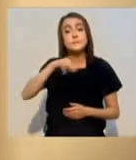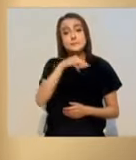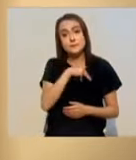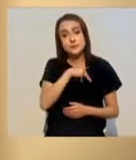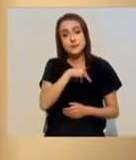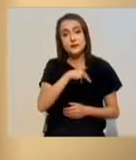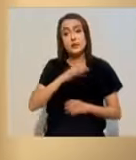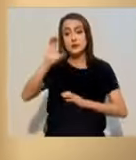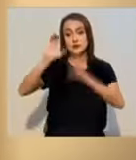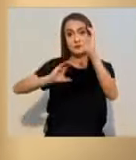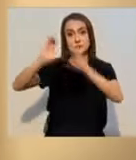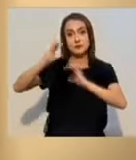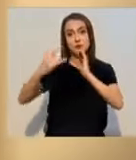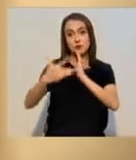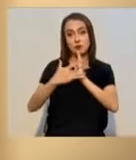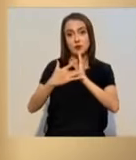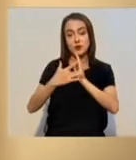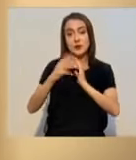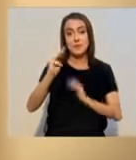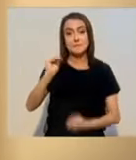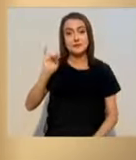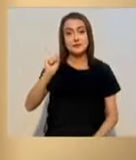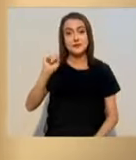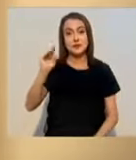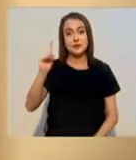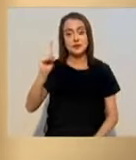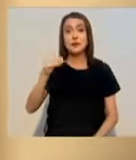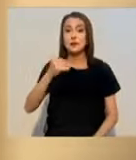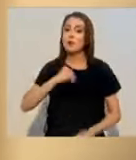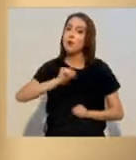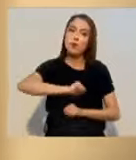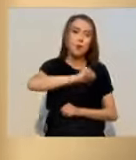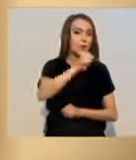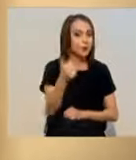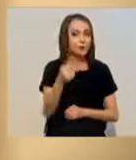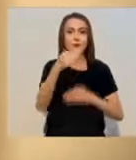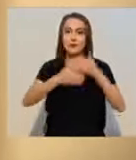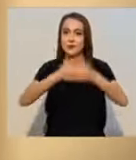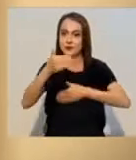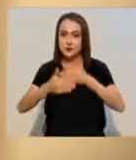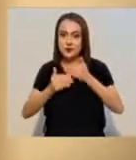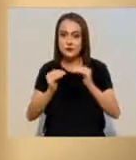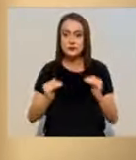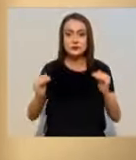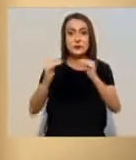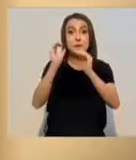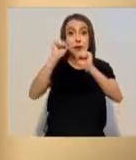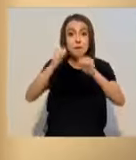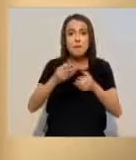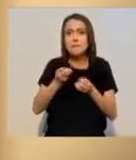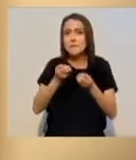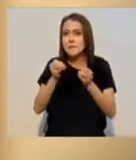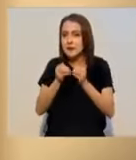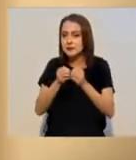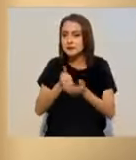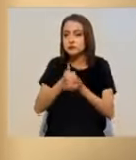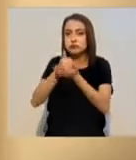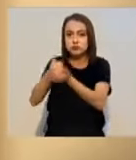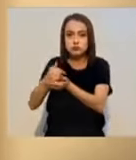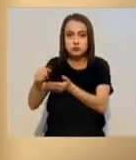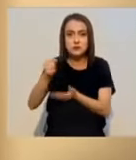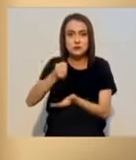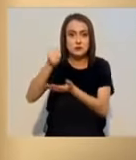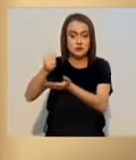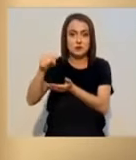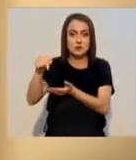Ministerio de Ciencia y Tecnología, del MISIT, llevamos otro proceso paralelo para dar más fondos incluso